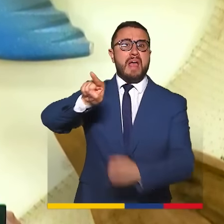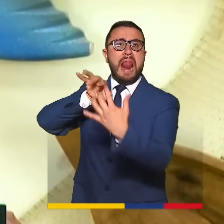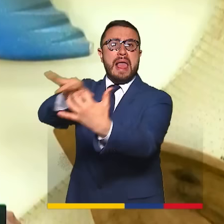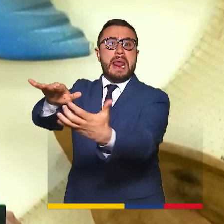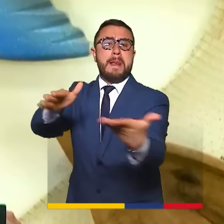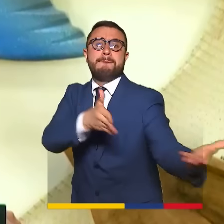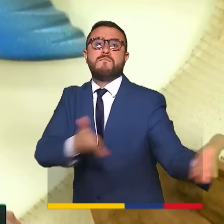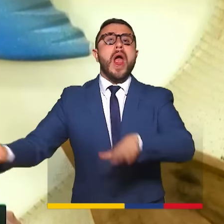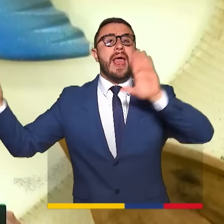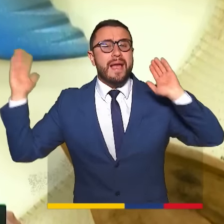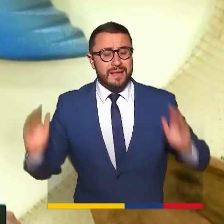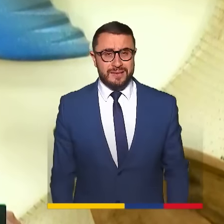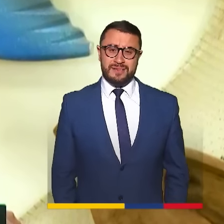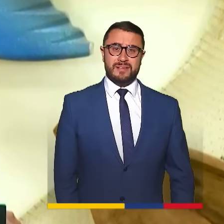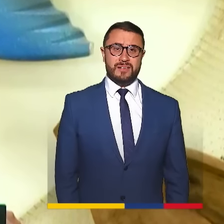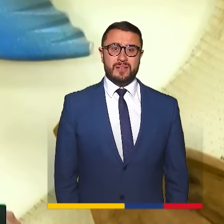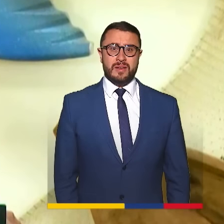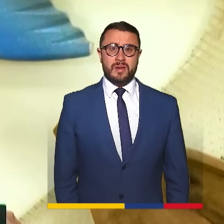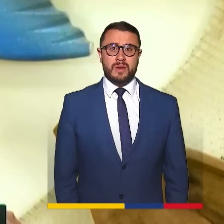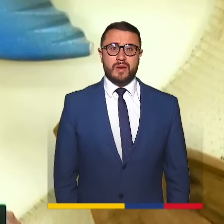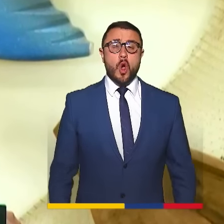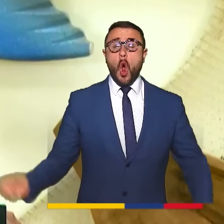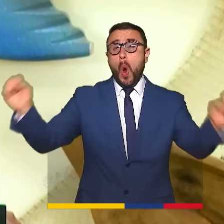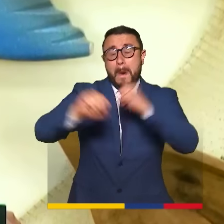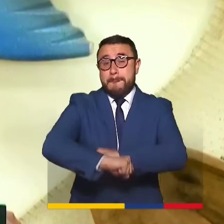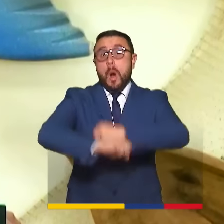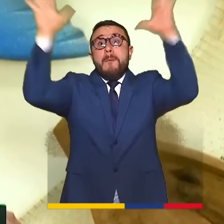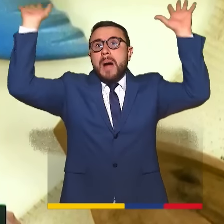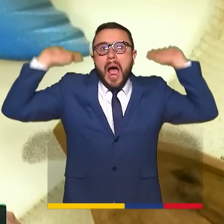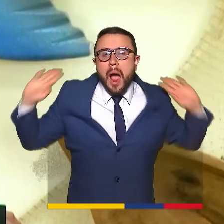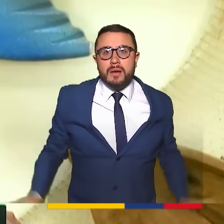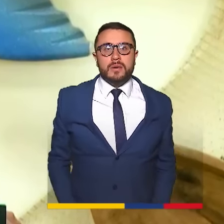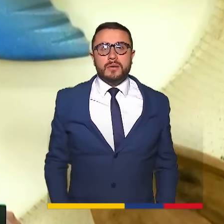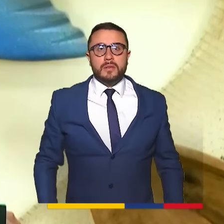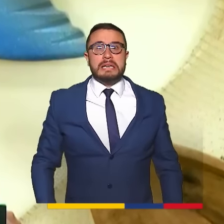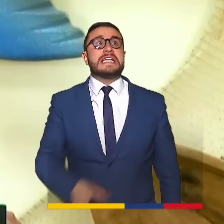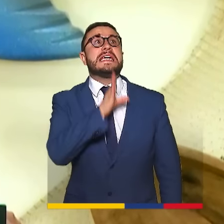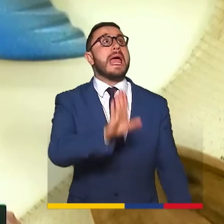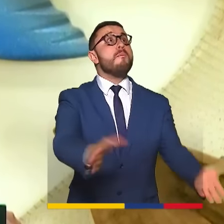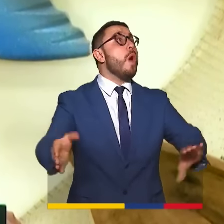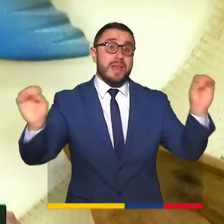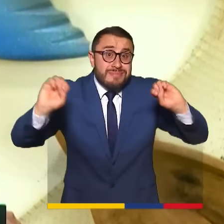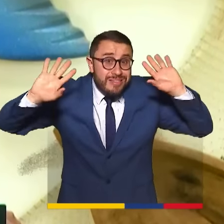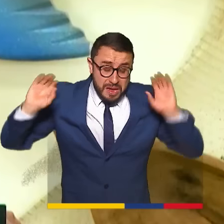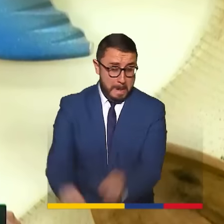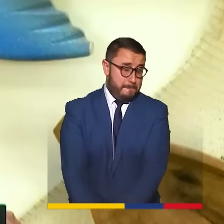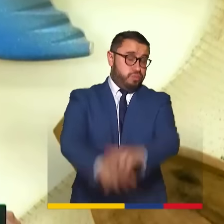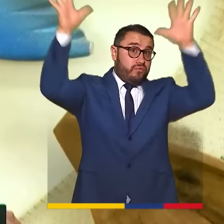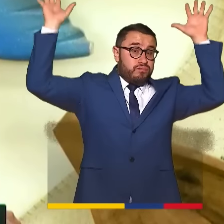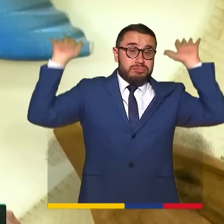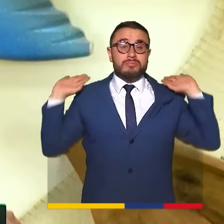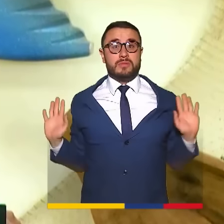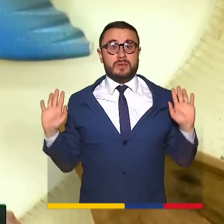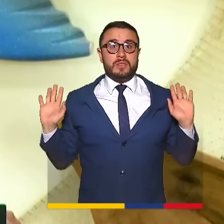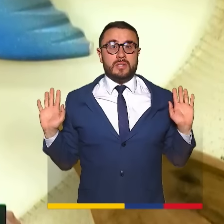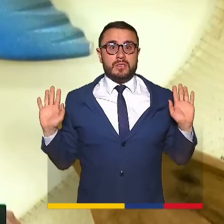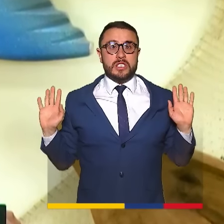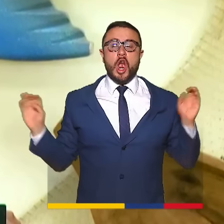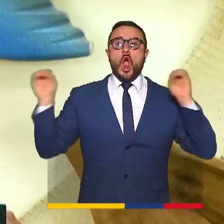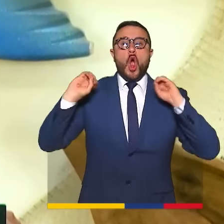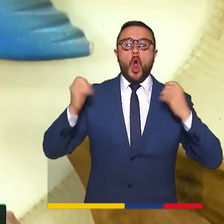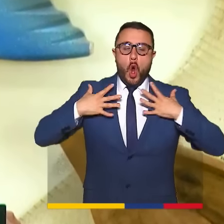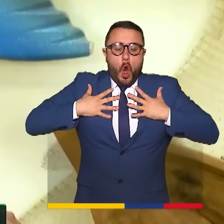bajo una bomba que no mira a quién, o en una trocha, vestidos del